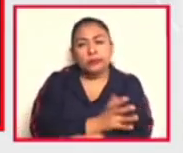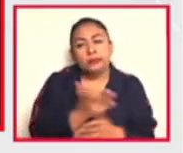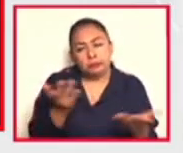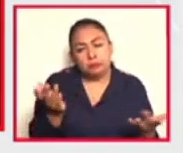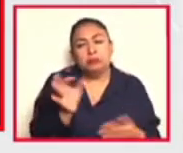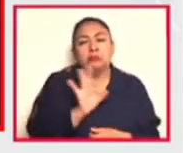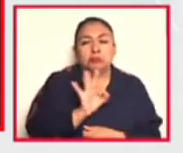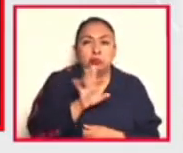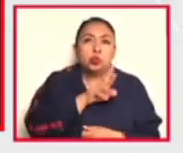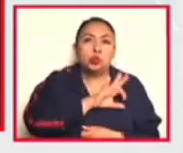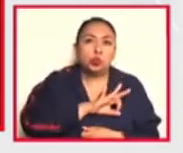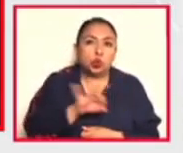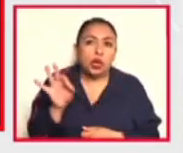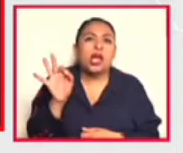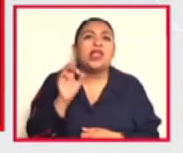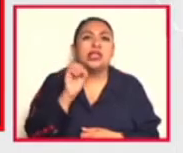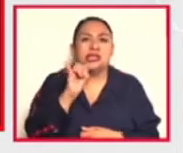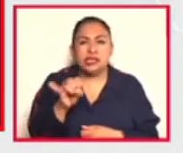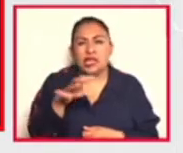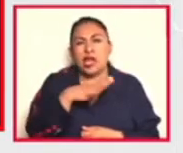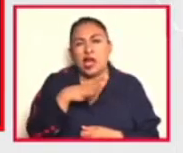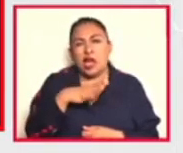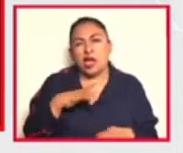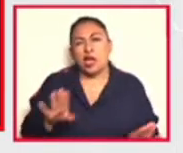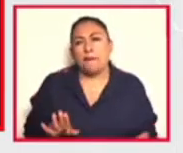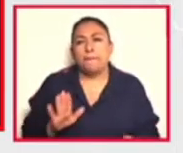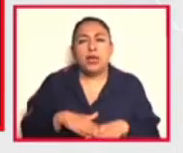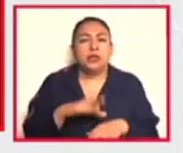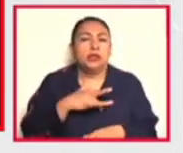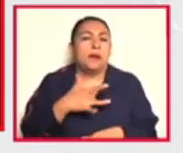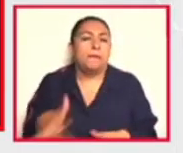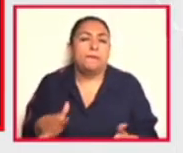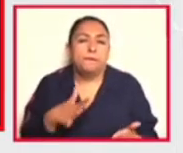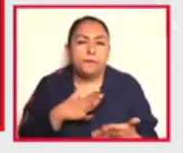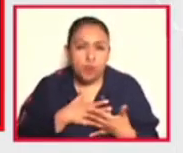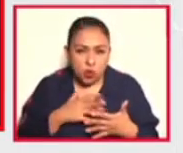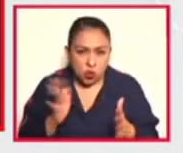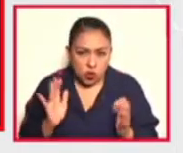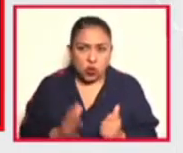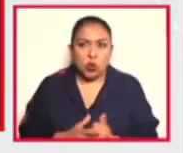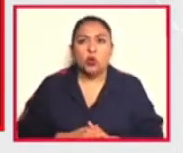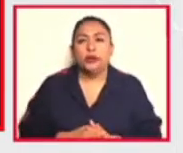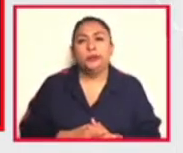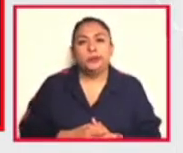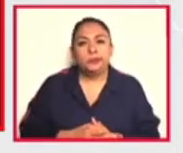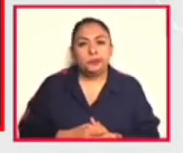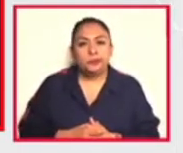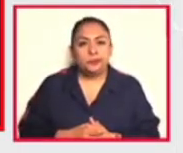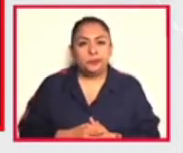Posiblemente sí con un tono un poco más romántico, ¿no?